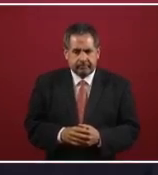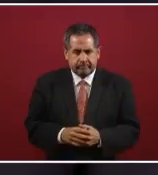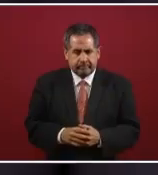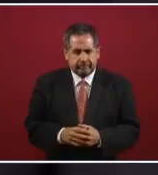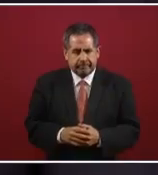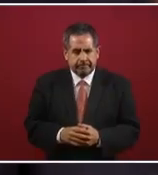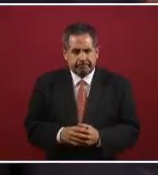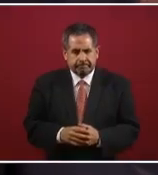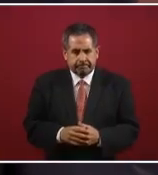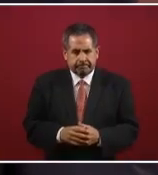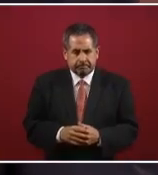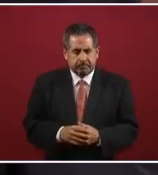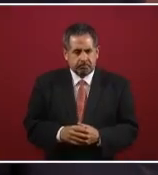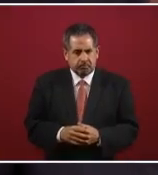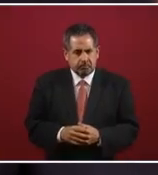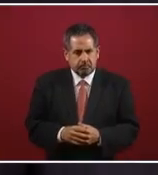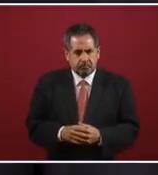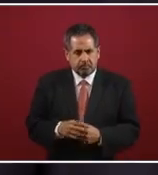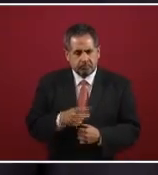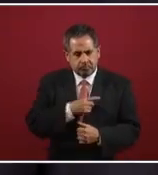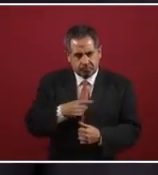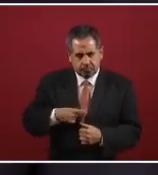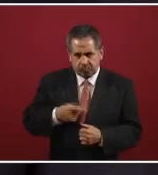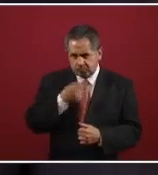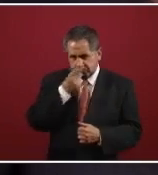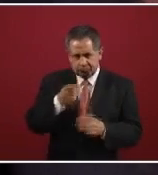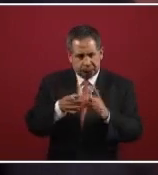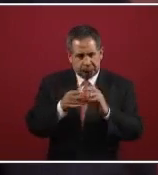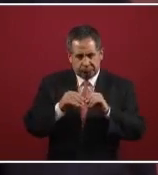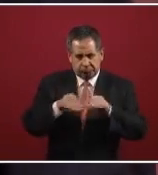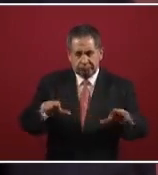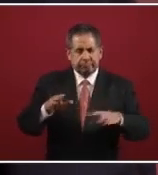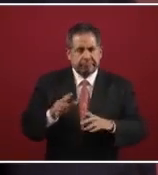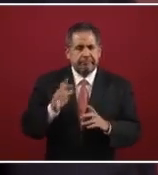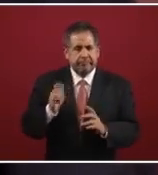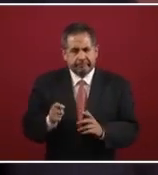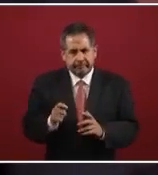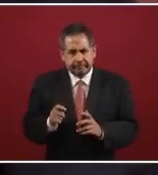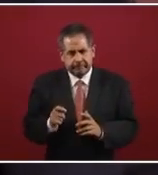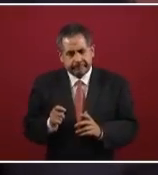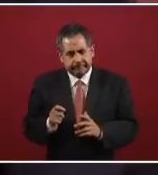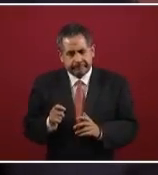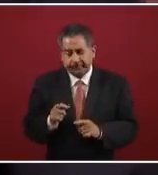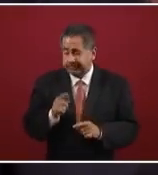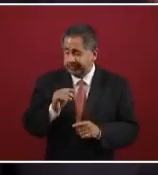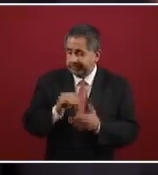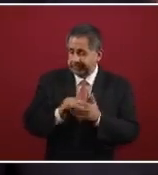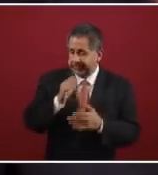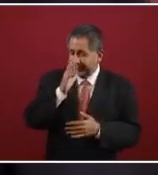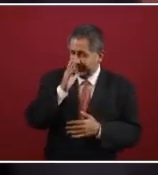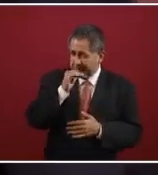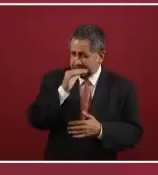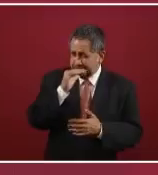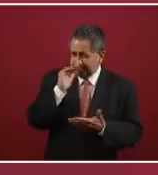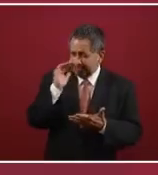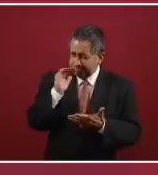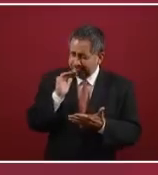tengo que es decir de que no hemos podido disminuir